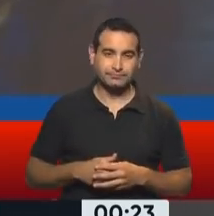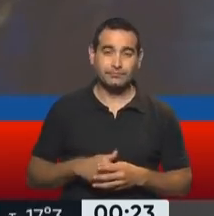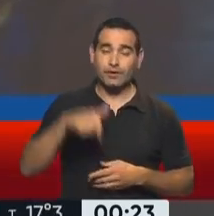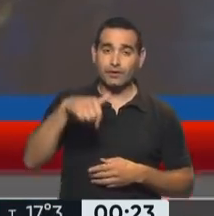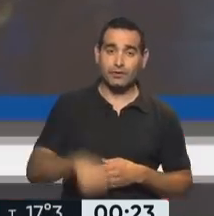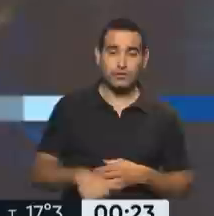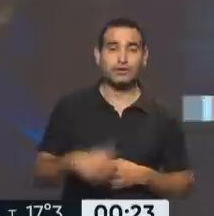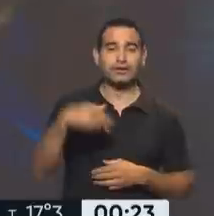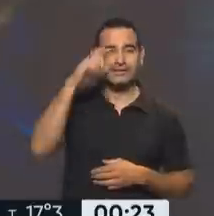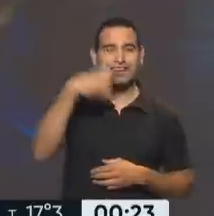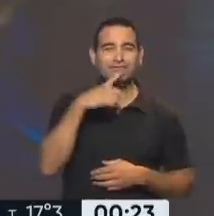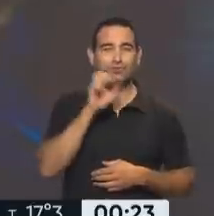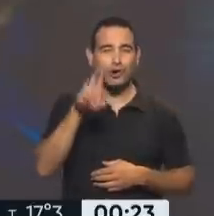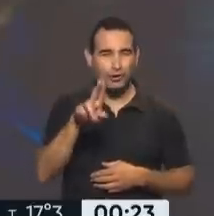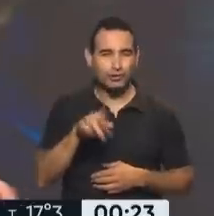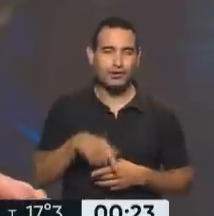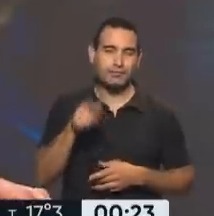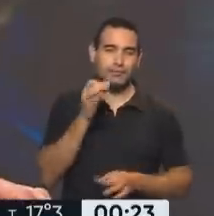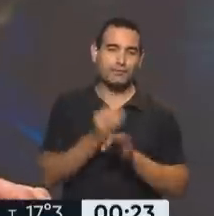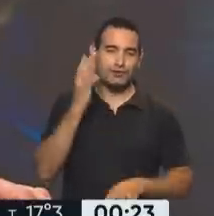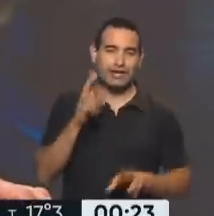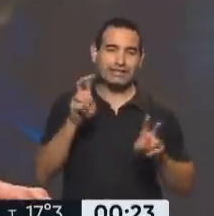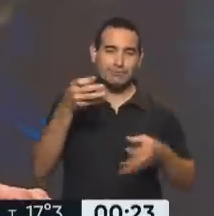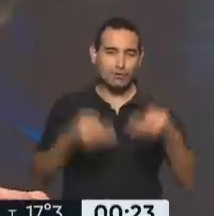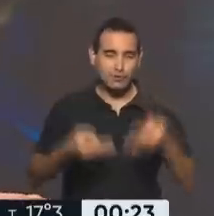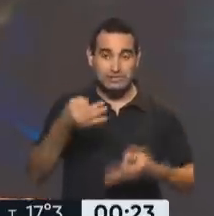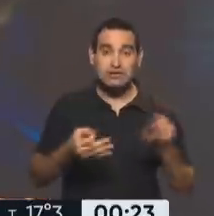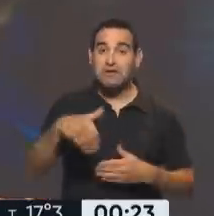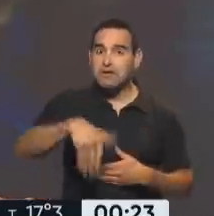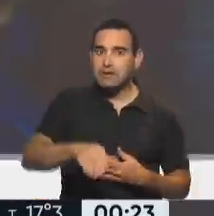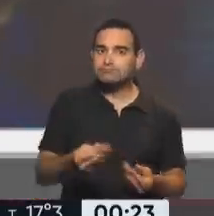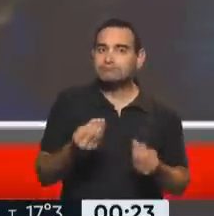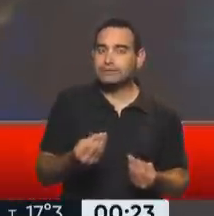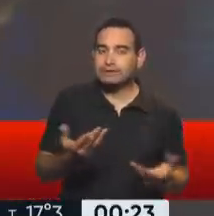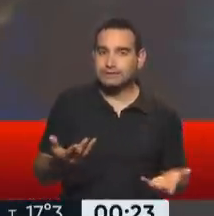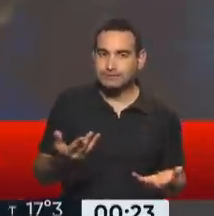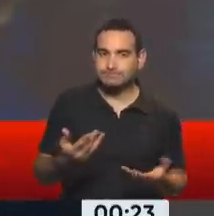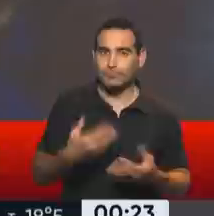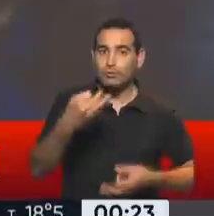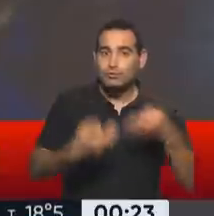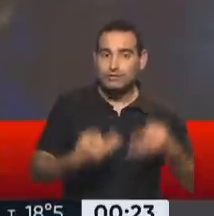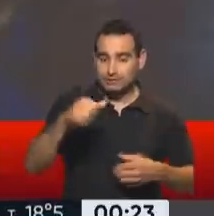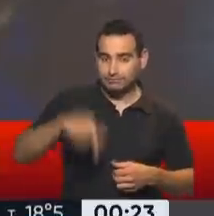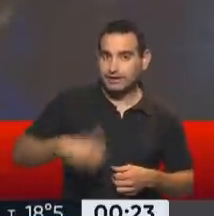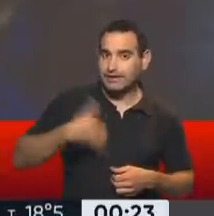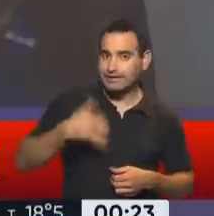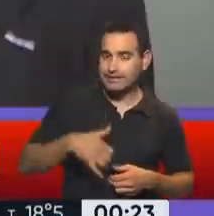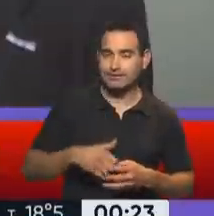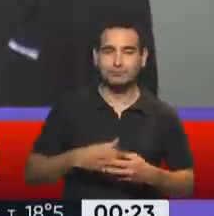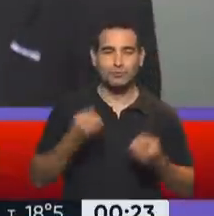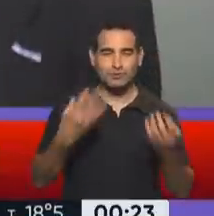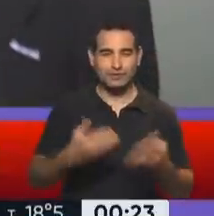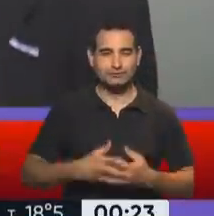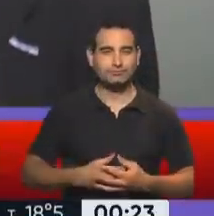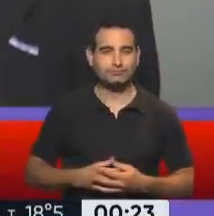vamos ya a Néstor Espósito, que es nuestro especialista en temas judiciales. ¿Cuál puede ser la repercusión justamente en lo judicial en la Argentina de este tema? Néstor, ¿cómo